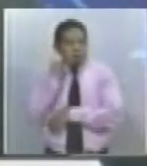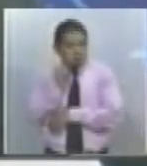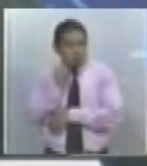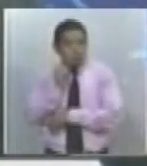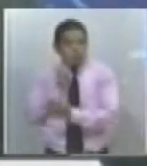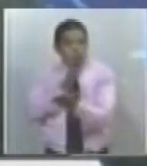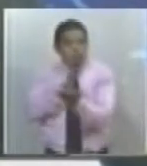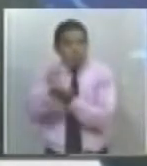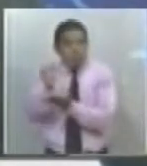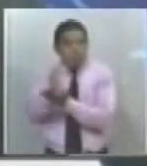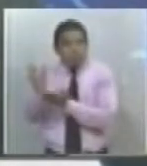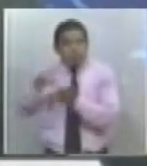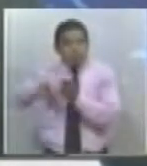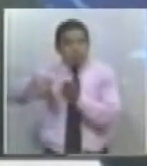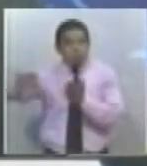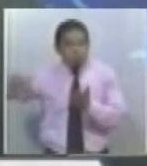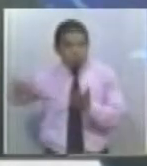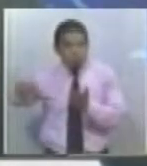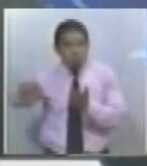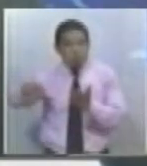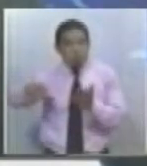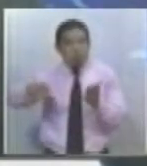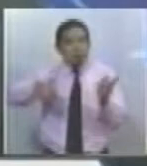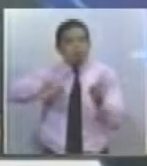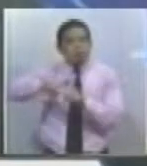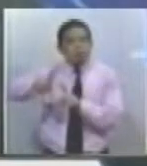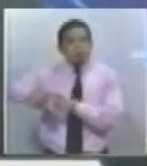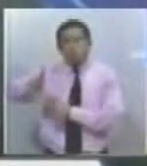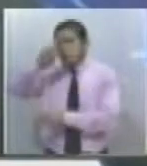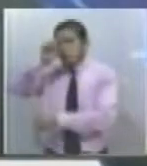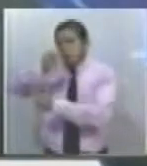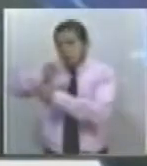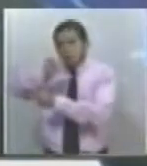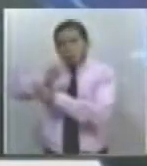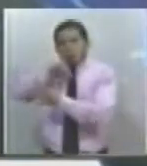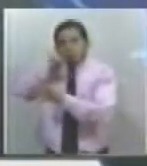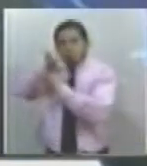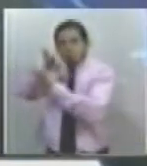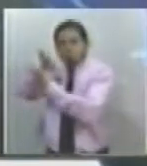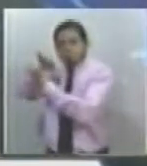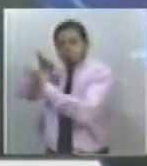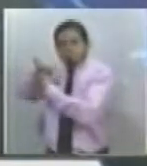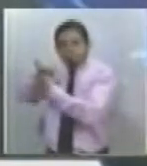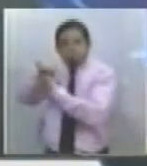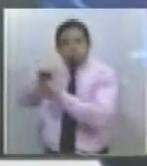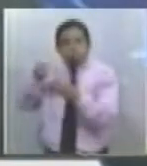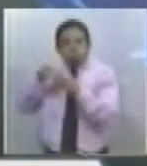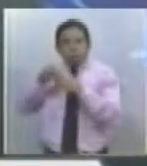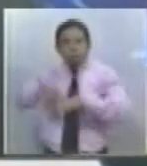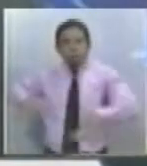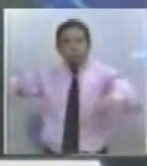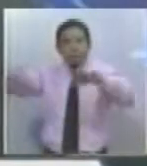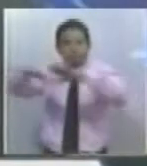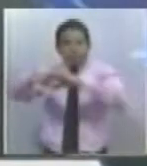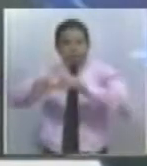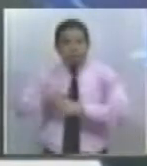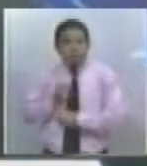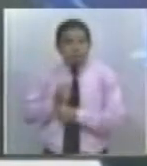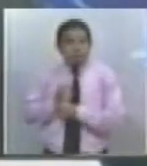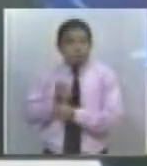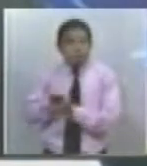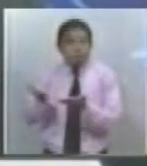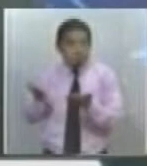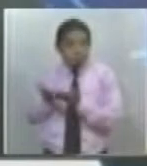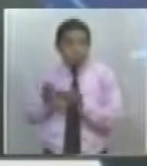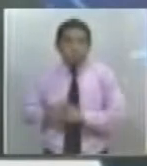carreras tecnológicas son carreras más para el trabajo, son carreras que están más en el campo laboral,